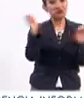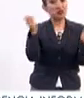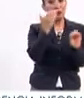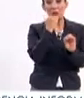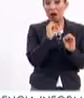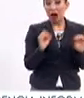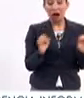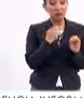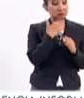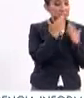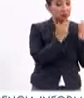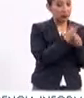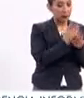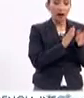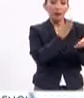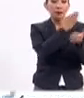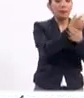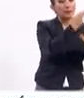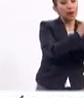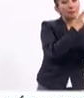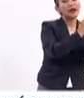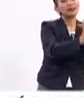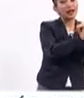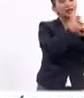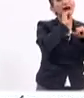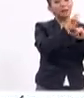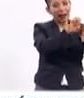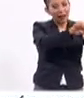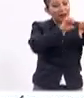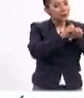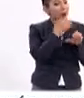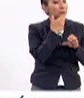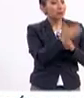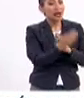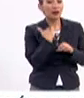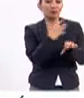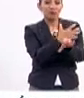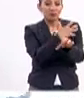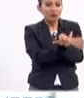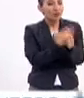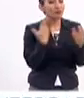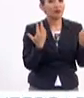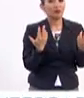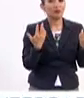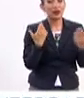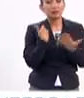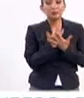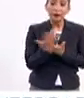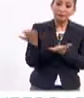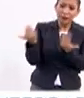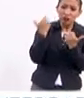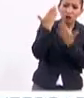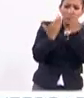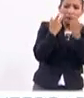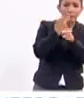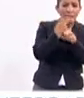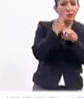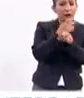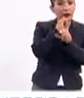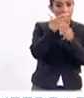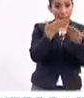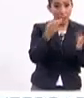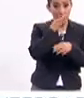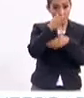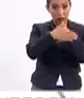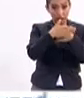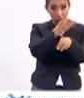tienen, vayan a prepa en línea. También hay un equipo fenomenal de compañeros esperándolos. Que también creo que está abierta